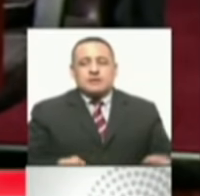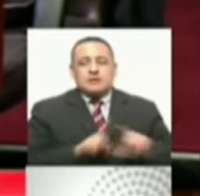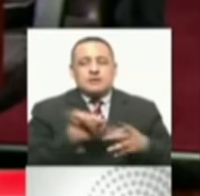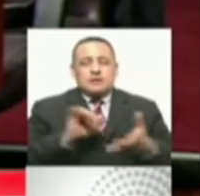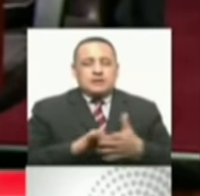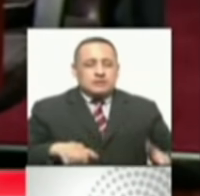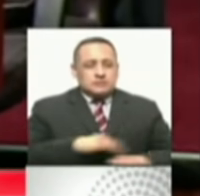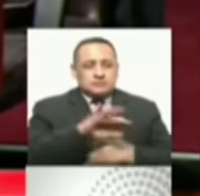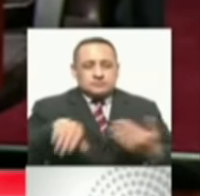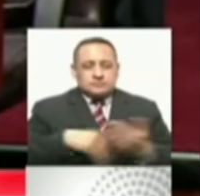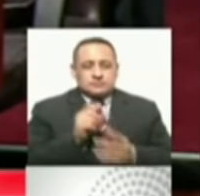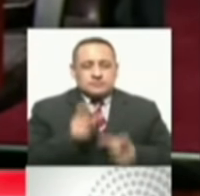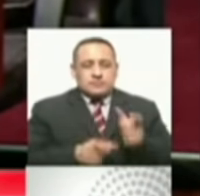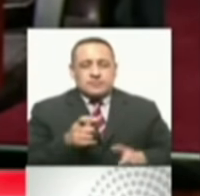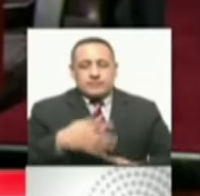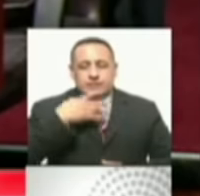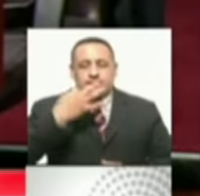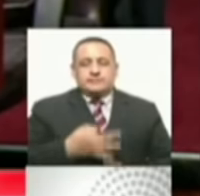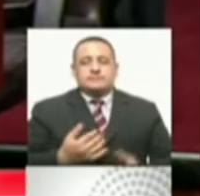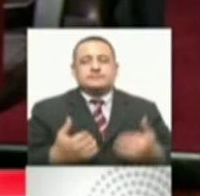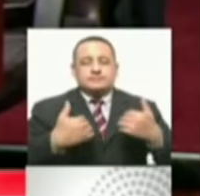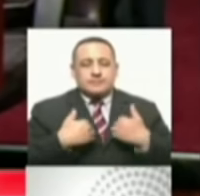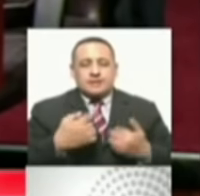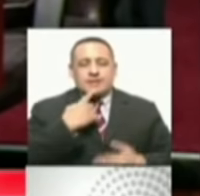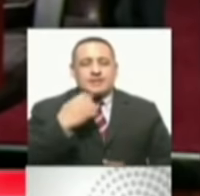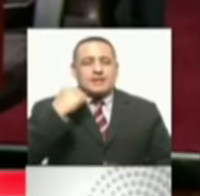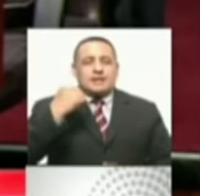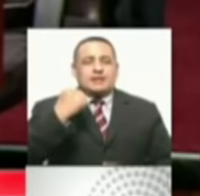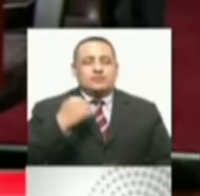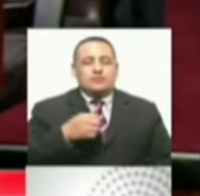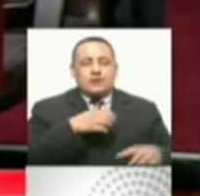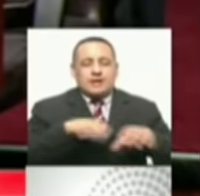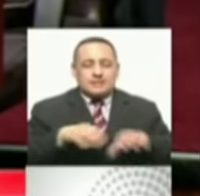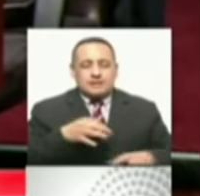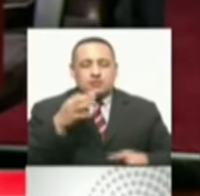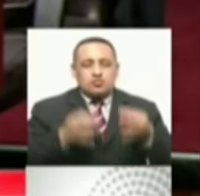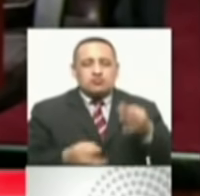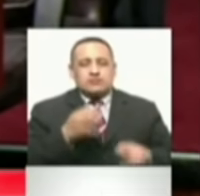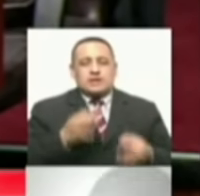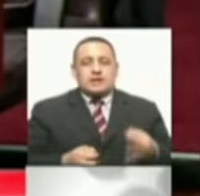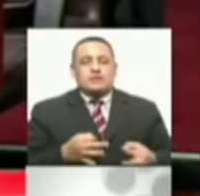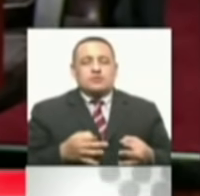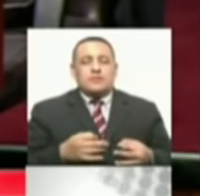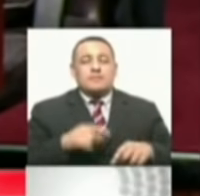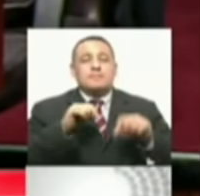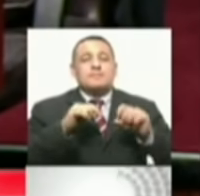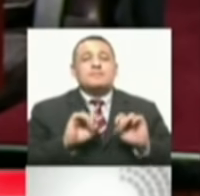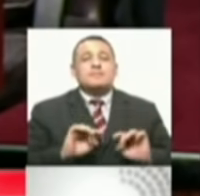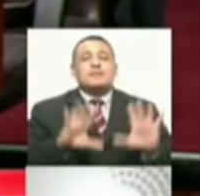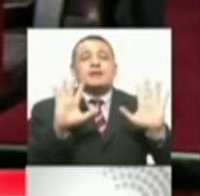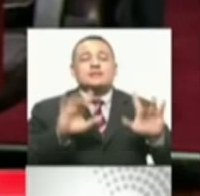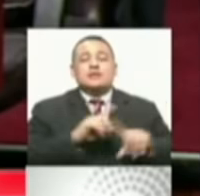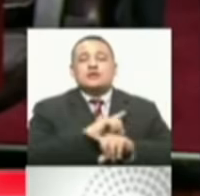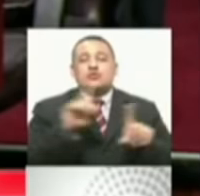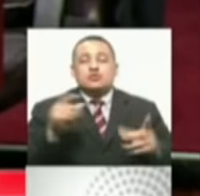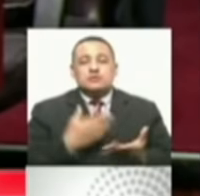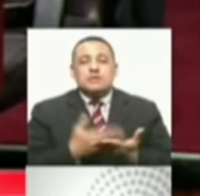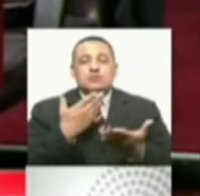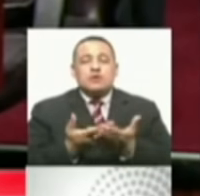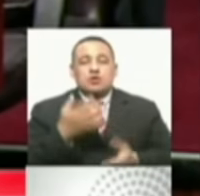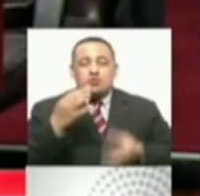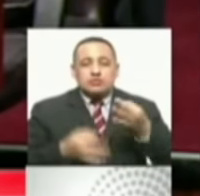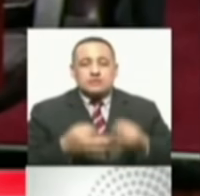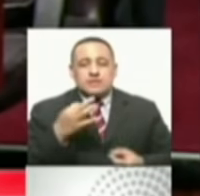el señor Maraví sea sacado del gabinete porque ese sería el procedimiento parlamentario? ¿O qué reacción debería tener